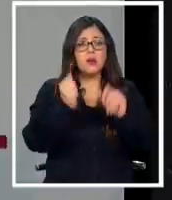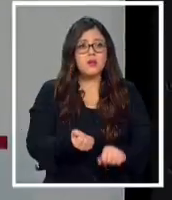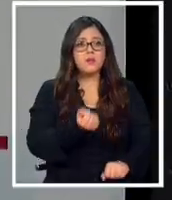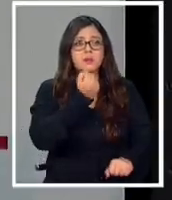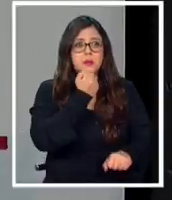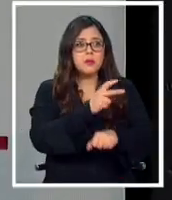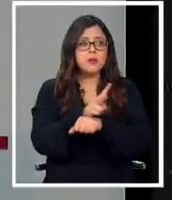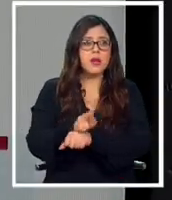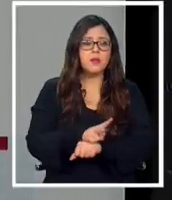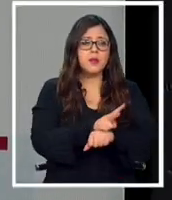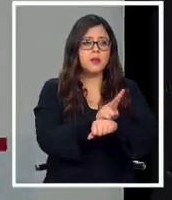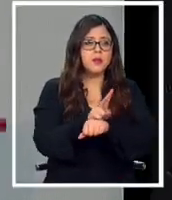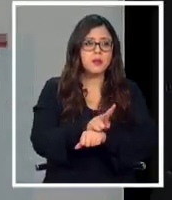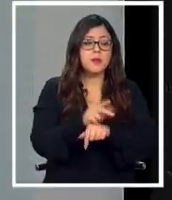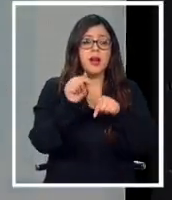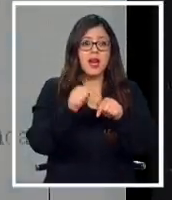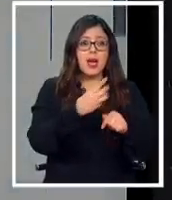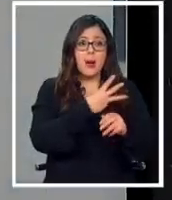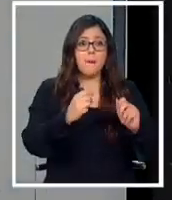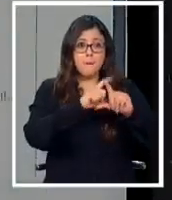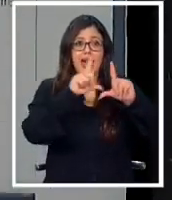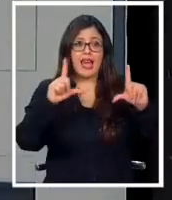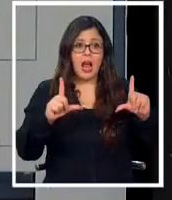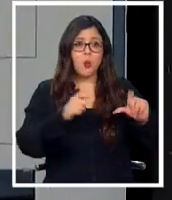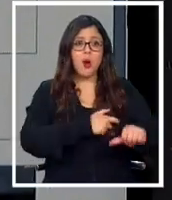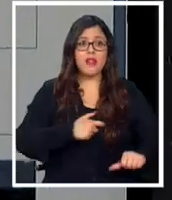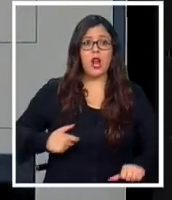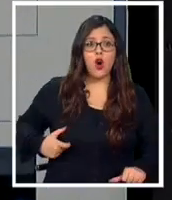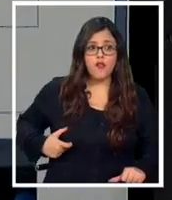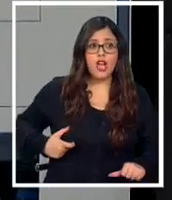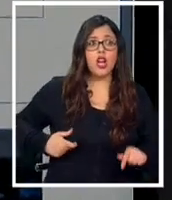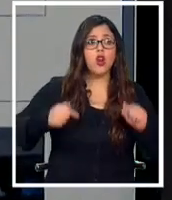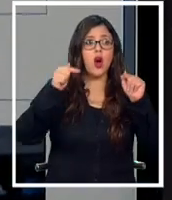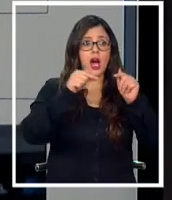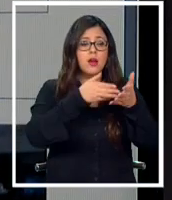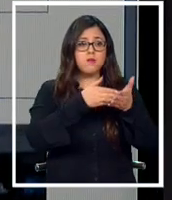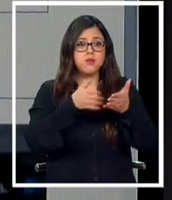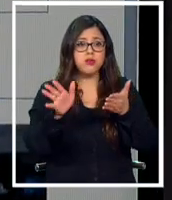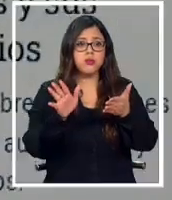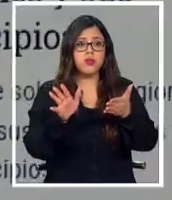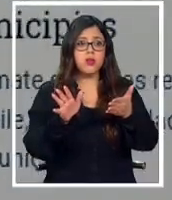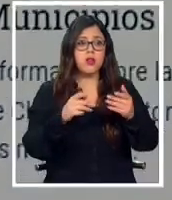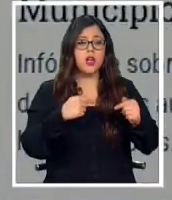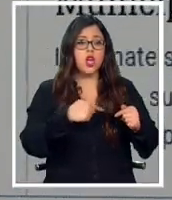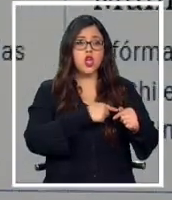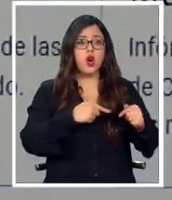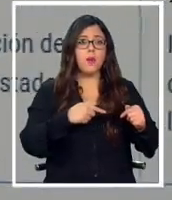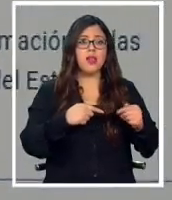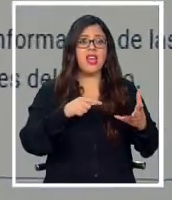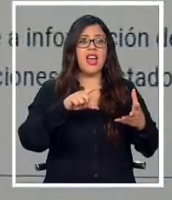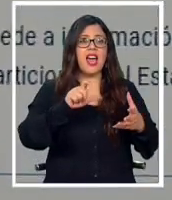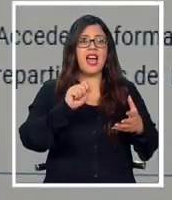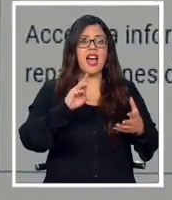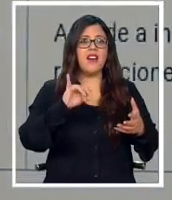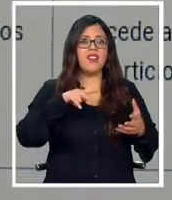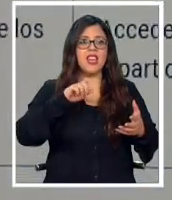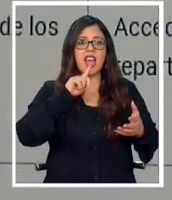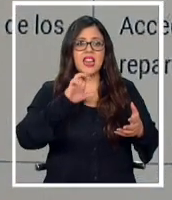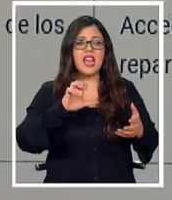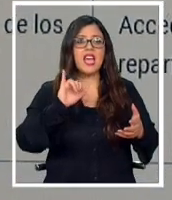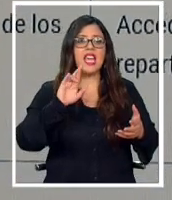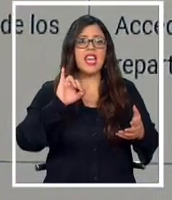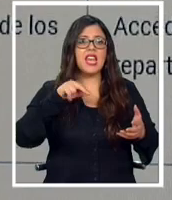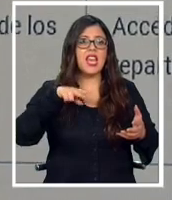administrativo en la página web del gobierno se constató la eliminación del rótulo de gabinete irina cara manos